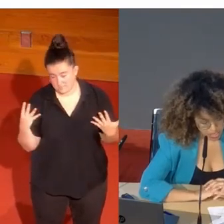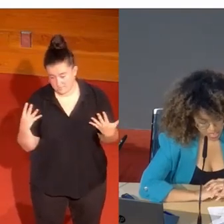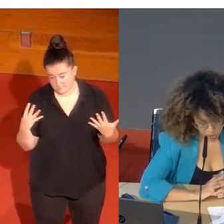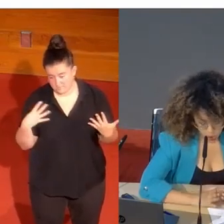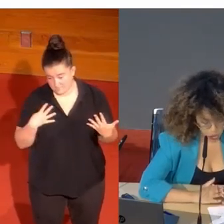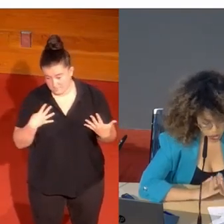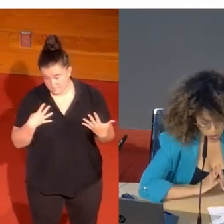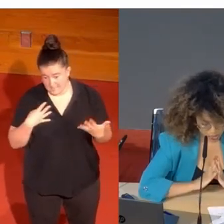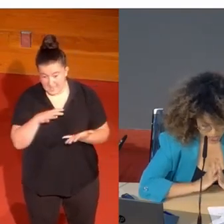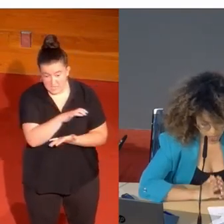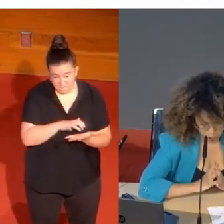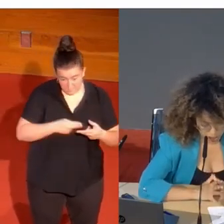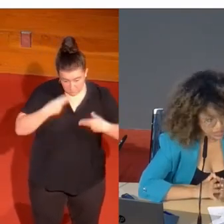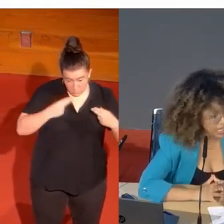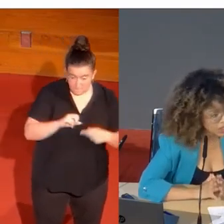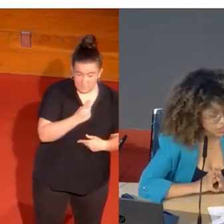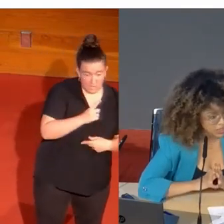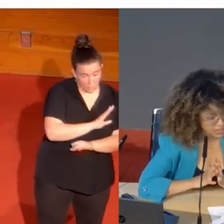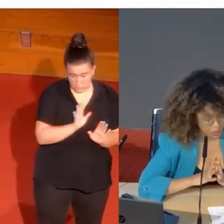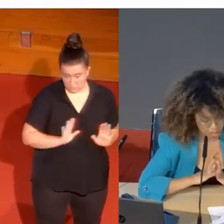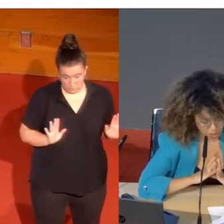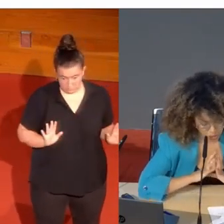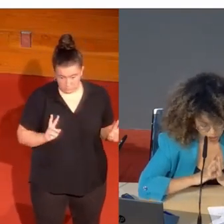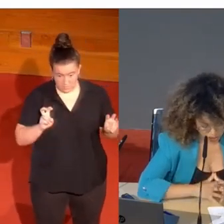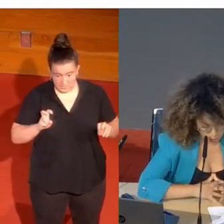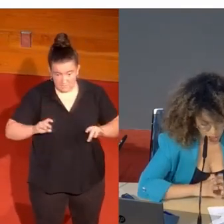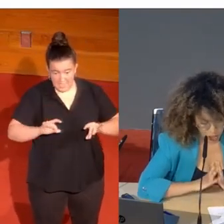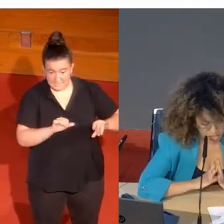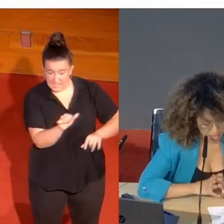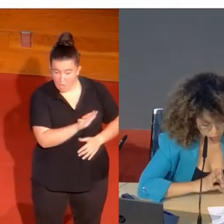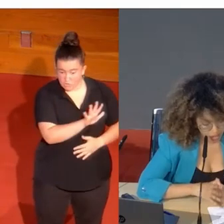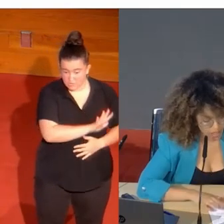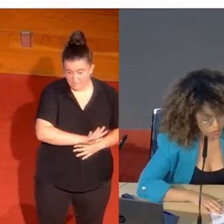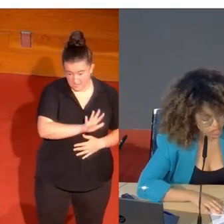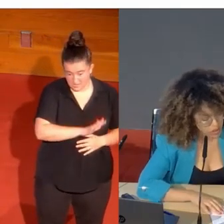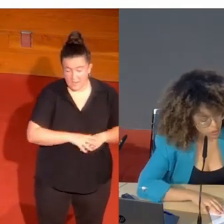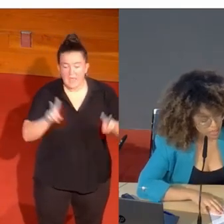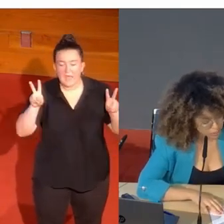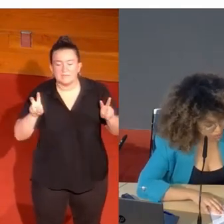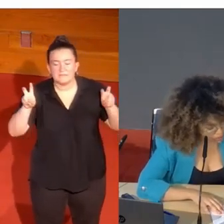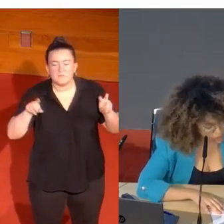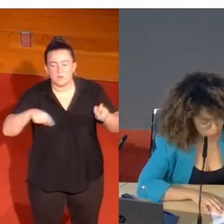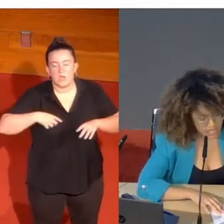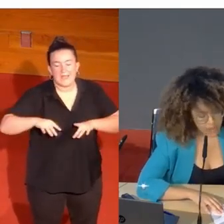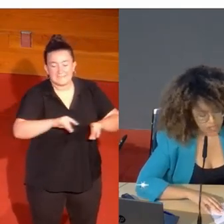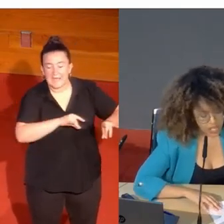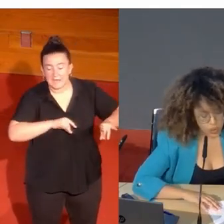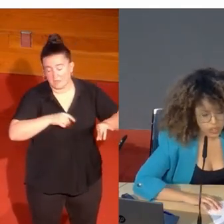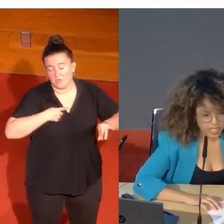eso que se ha hecho sobre El Sahara occidental eh lo ha titulado Sahara occidental un desierto para el